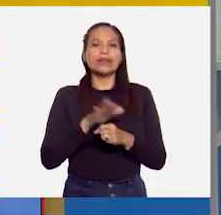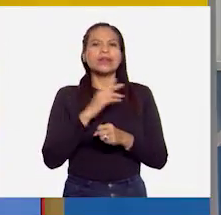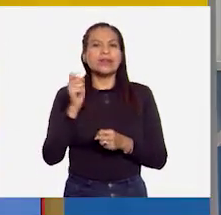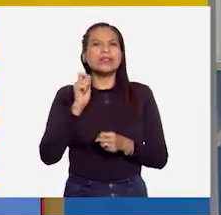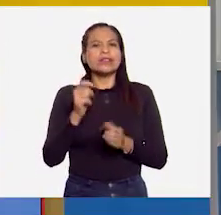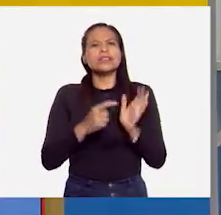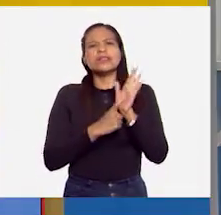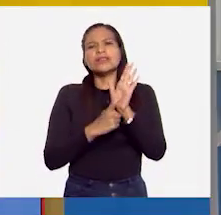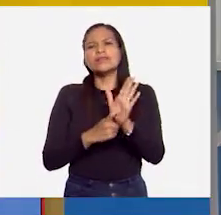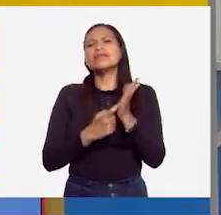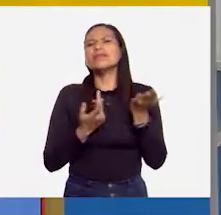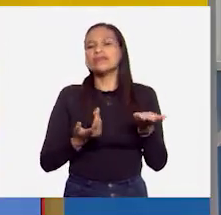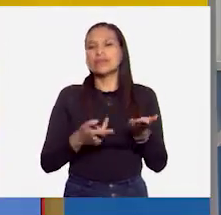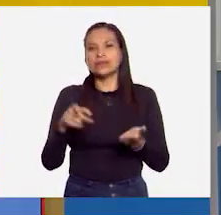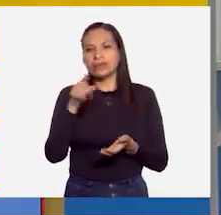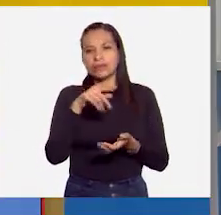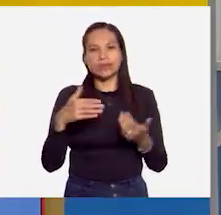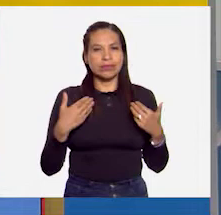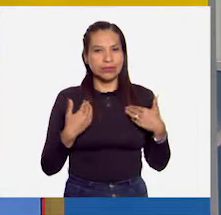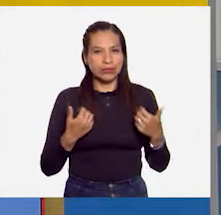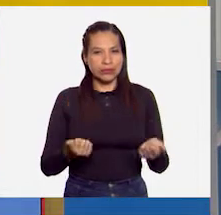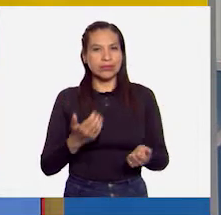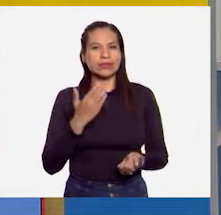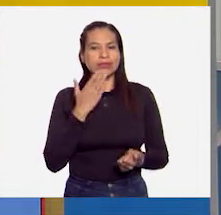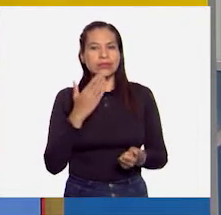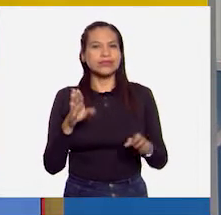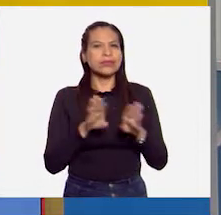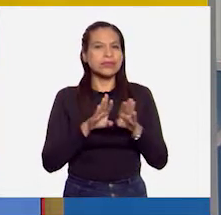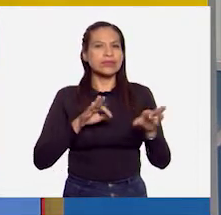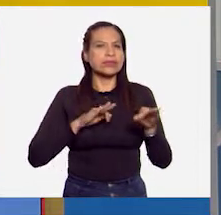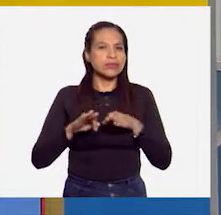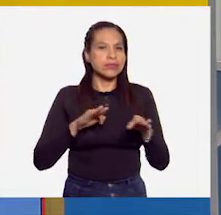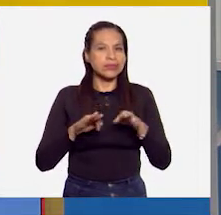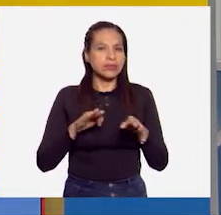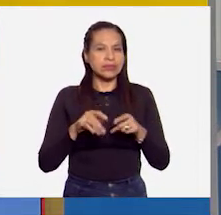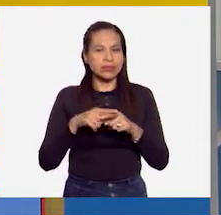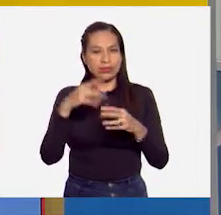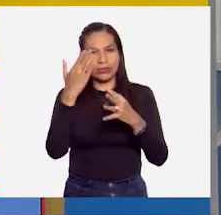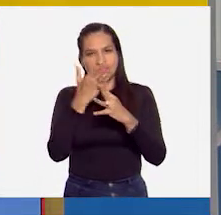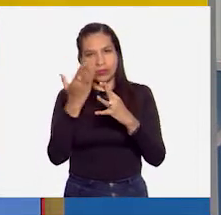muestra que sí has comprendido bien cómo trabajar con las